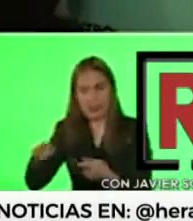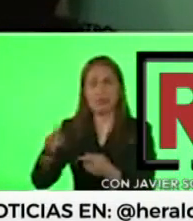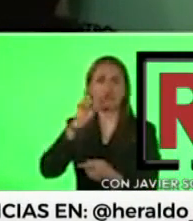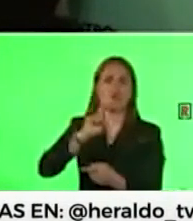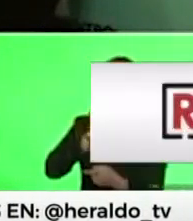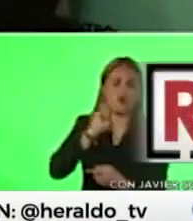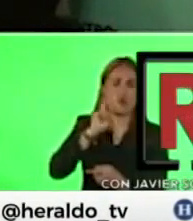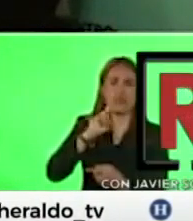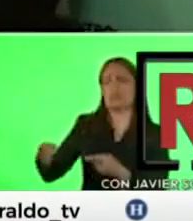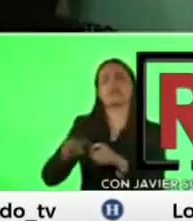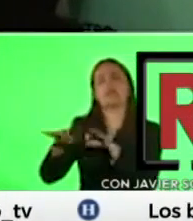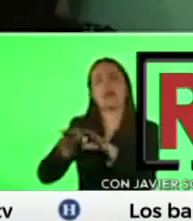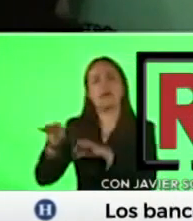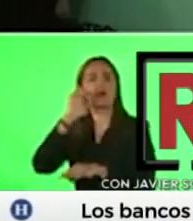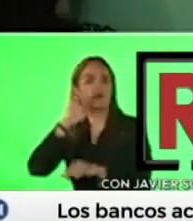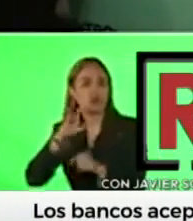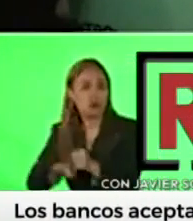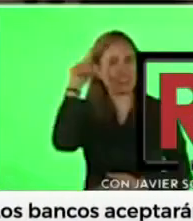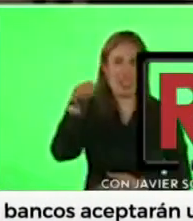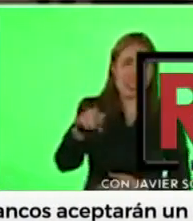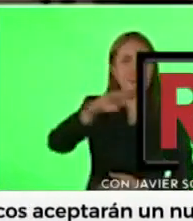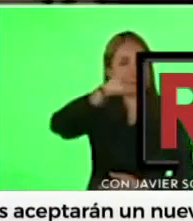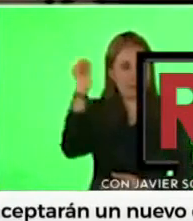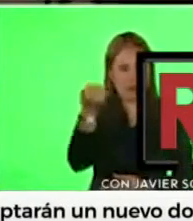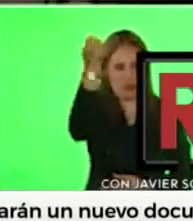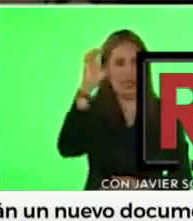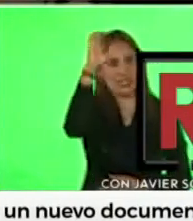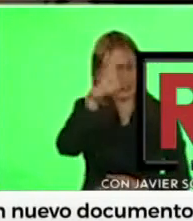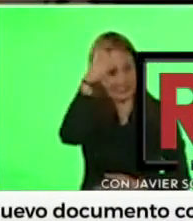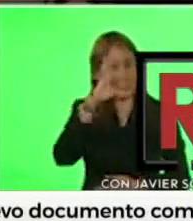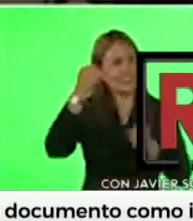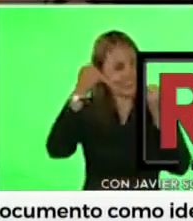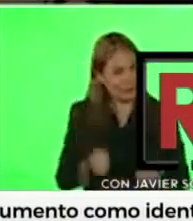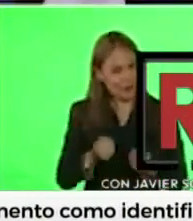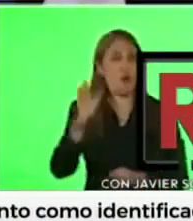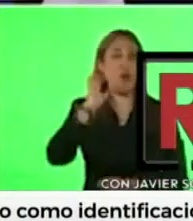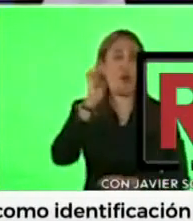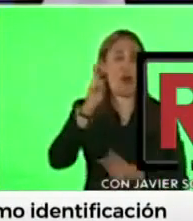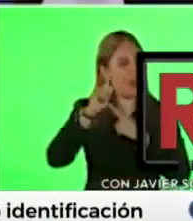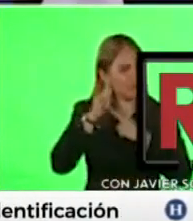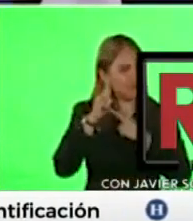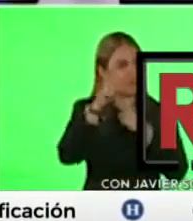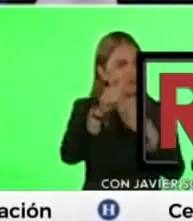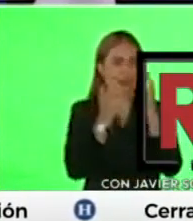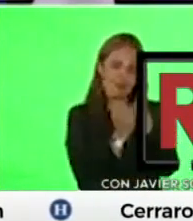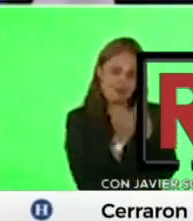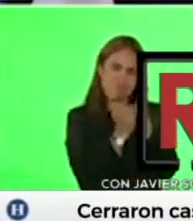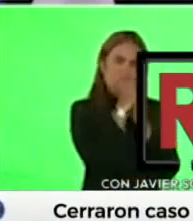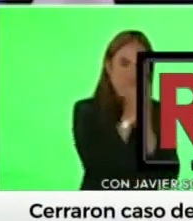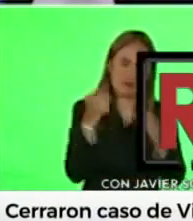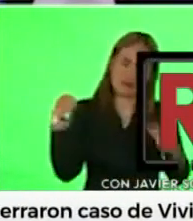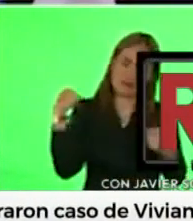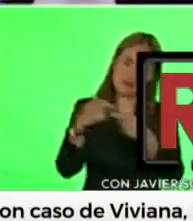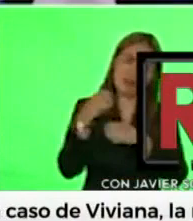gente que estuvo ahí hoy en el World Trade Center, en este enorme auditorio, pues no quiere decir somos los de siempre,